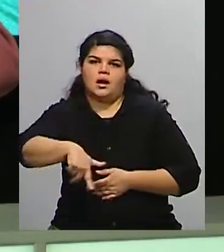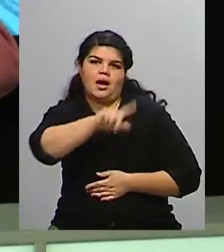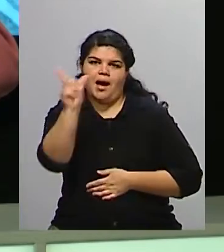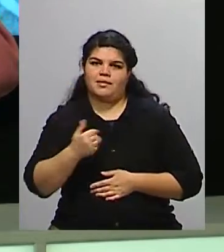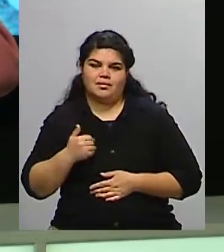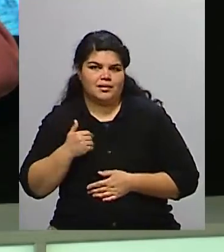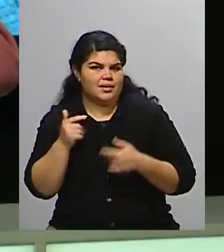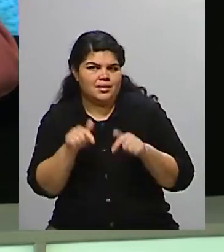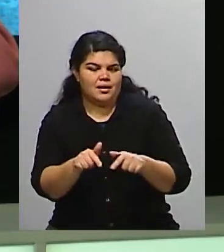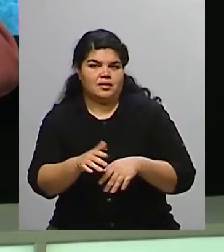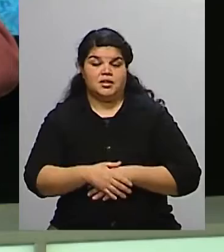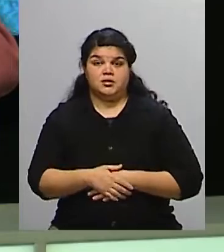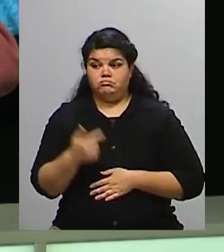esto,